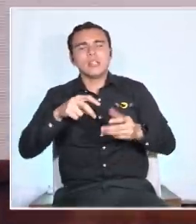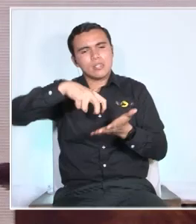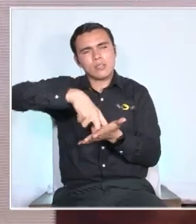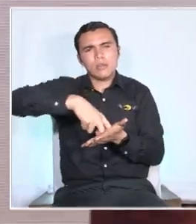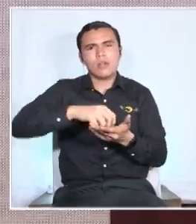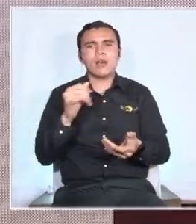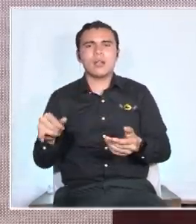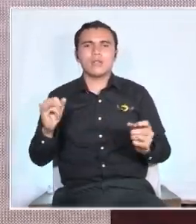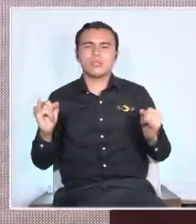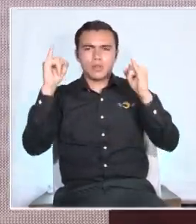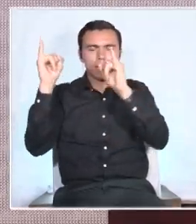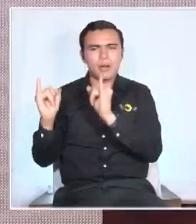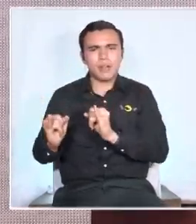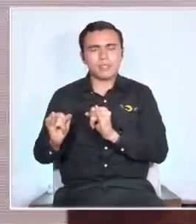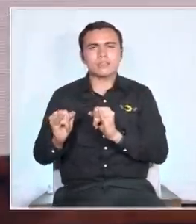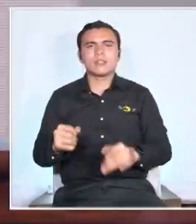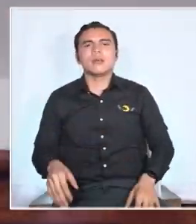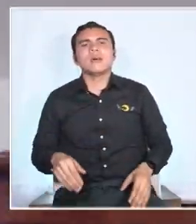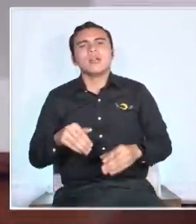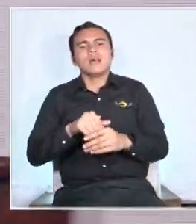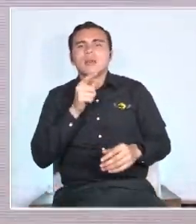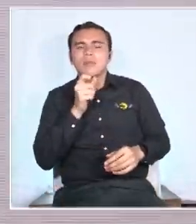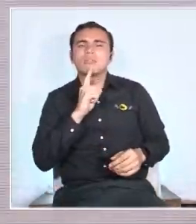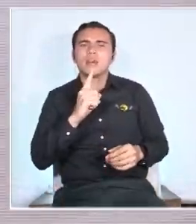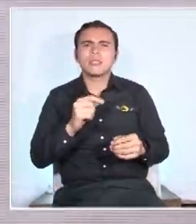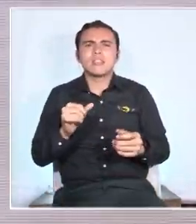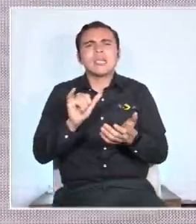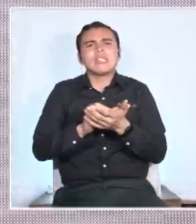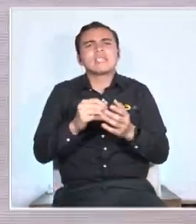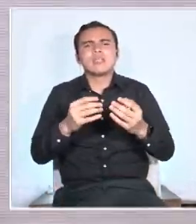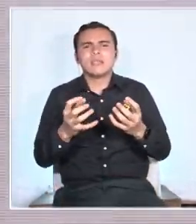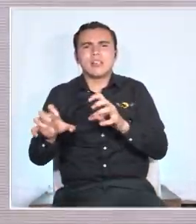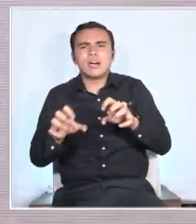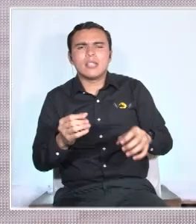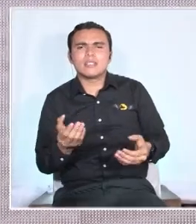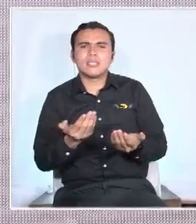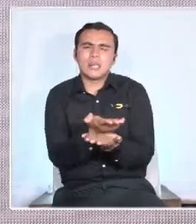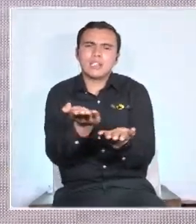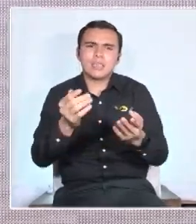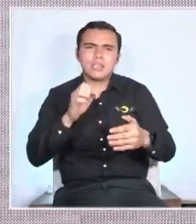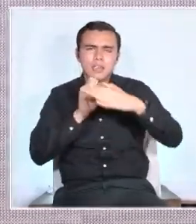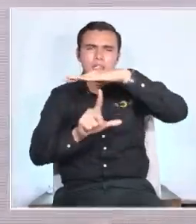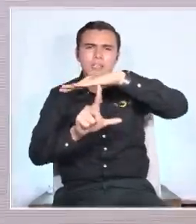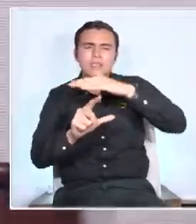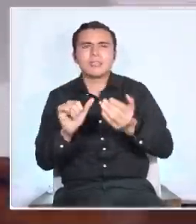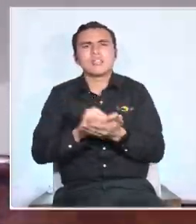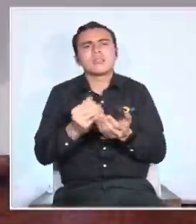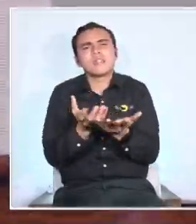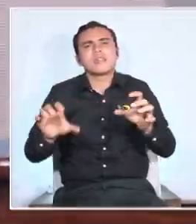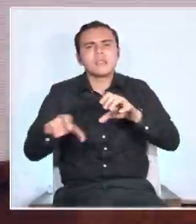rodilla a los Baales. Aleluya. Y la pregunta es: ¿qué haces aquí, Elías? ¿Qué haces